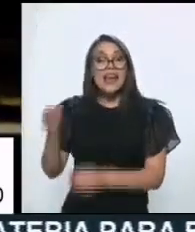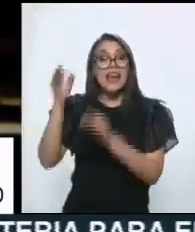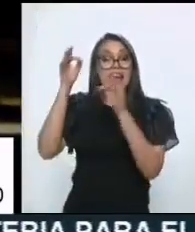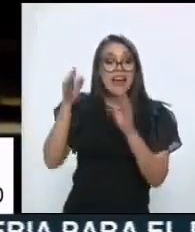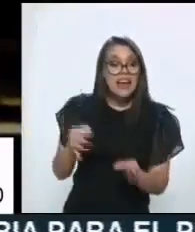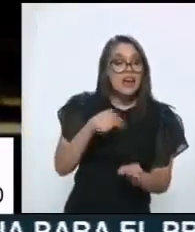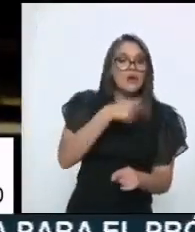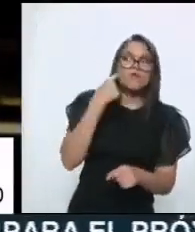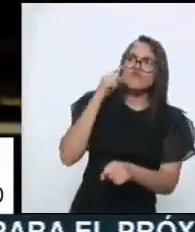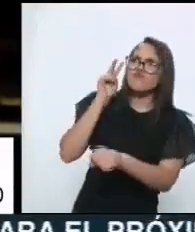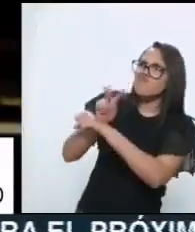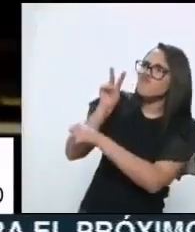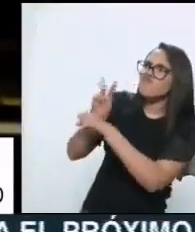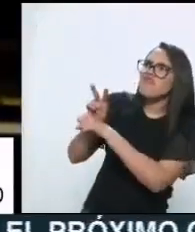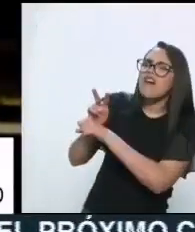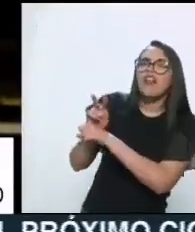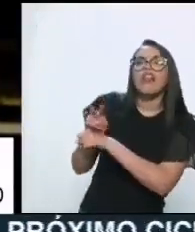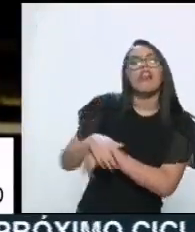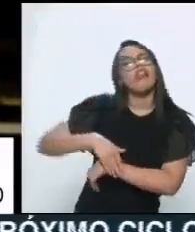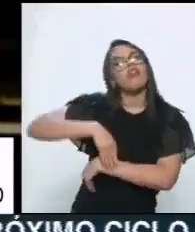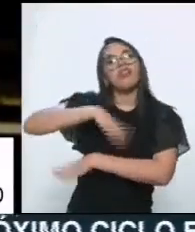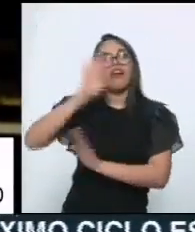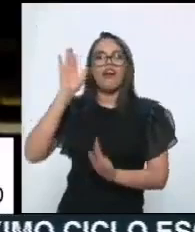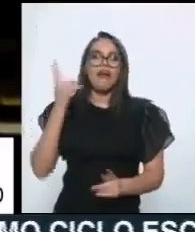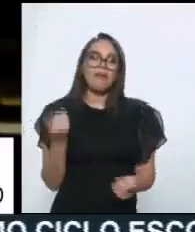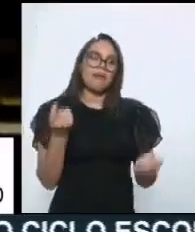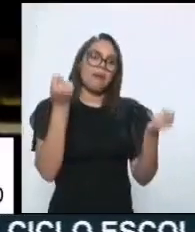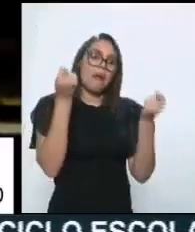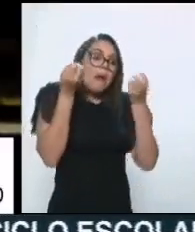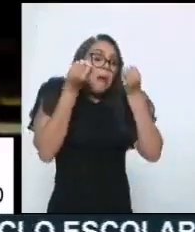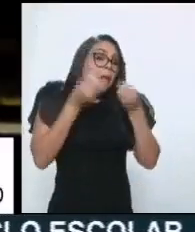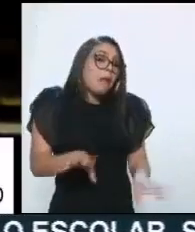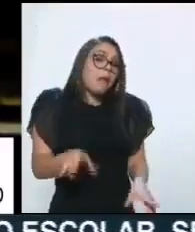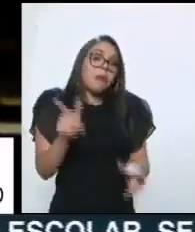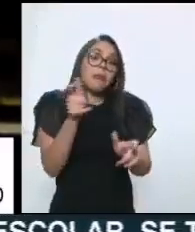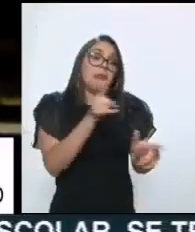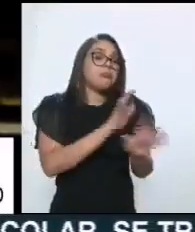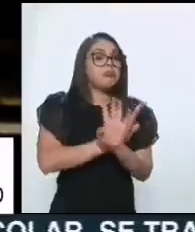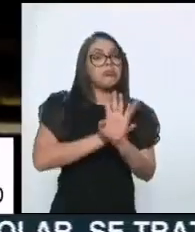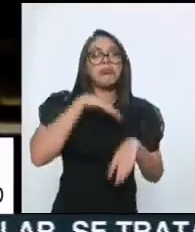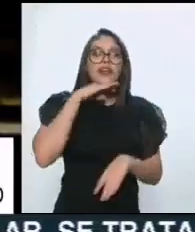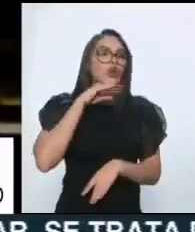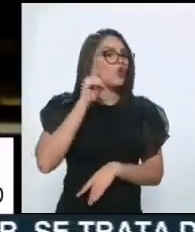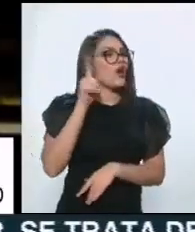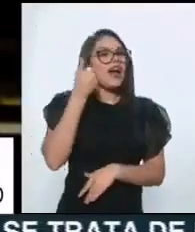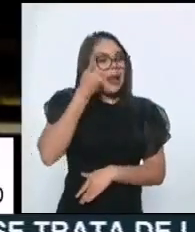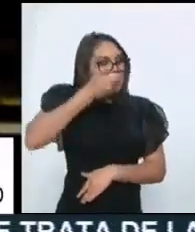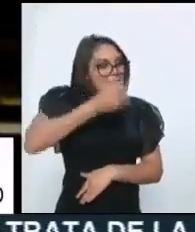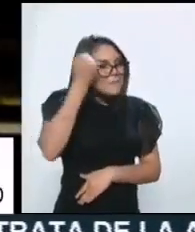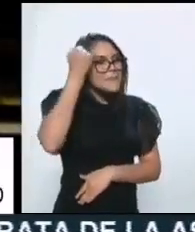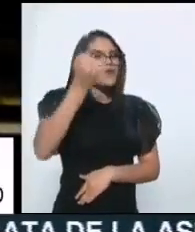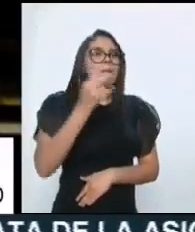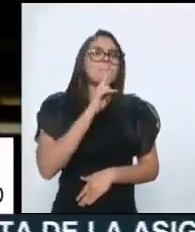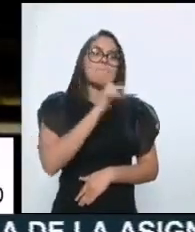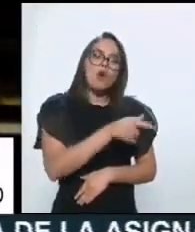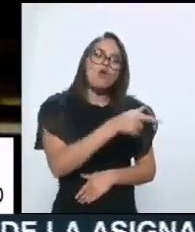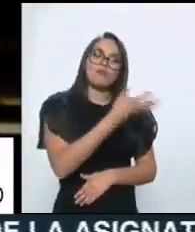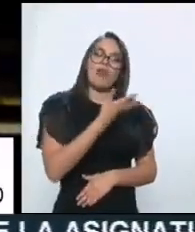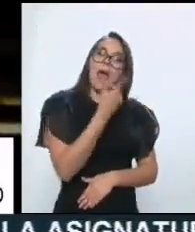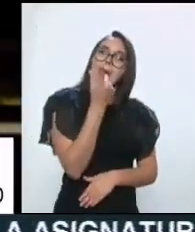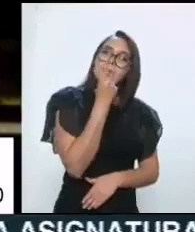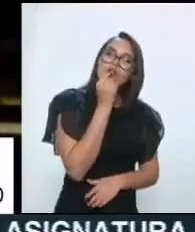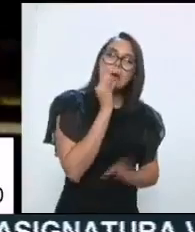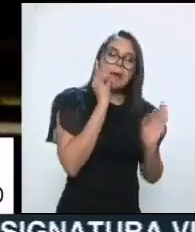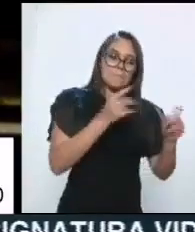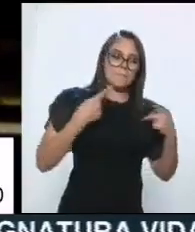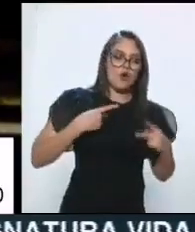íntegros y que quizás eso explicaría que se hayan supuestamente perdido estas armas que hayan llegado a manos de la delincuencia organizada. En este operativo estamos